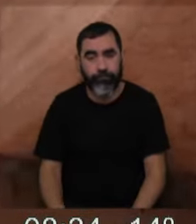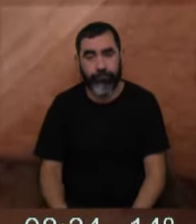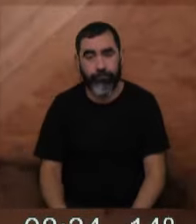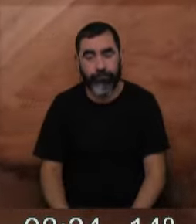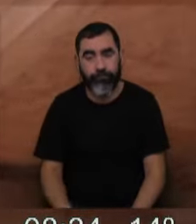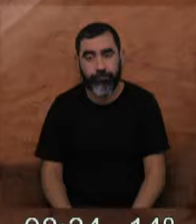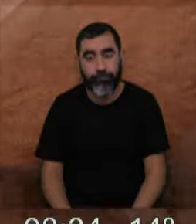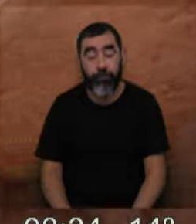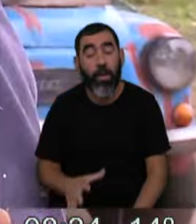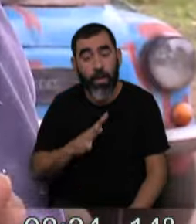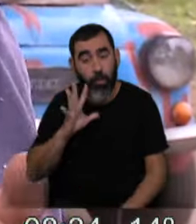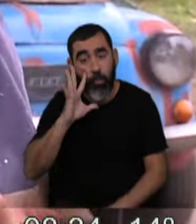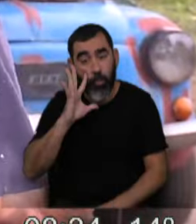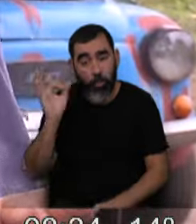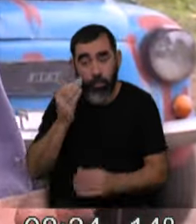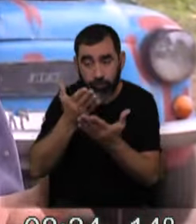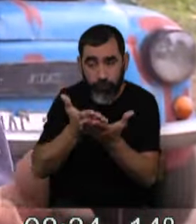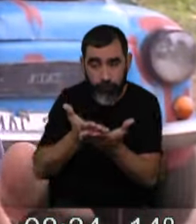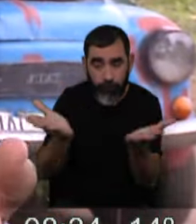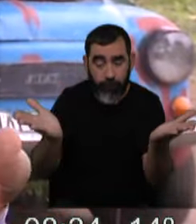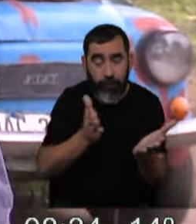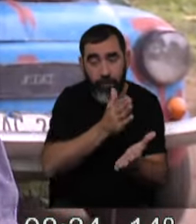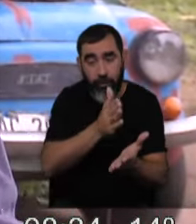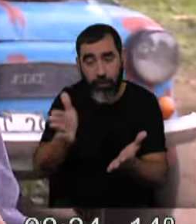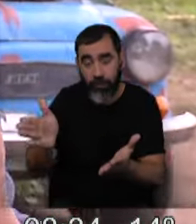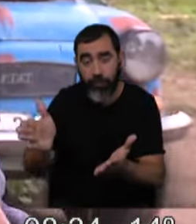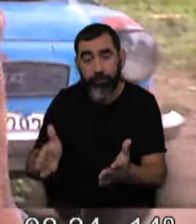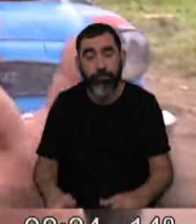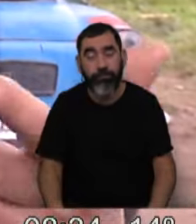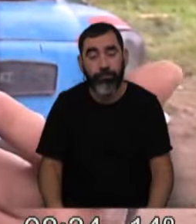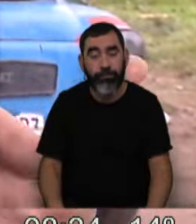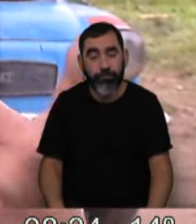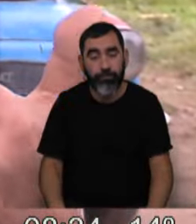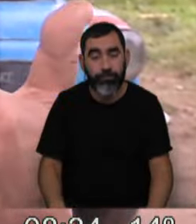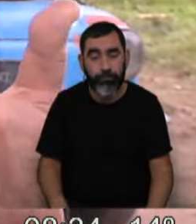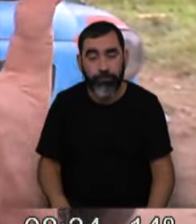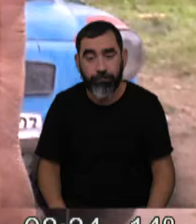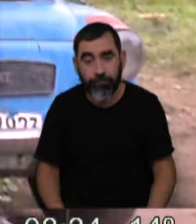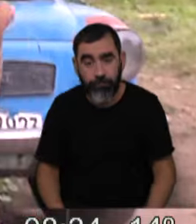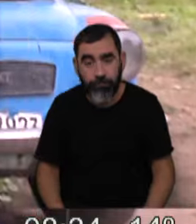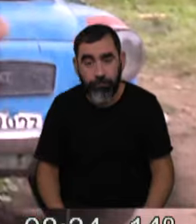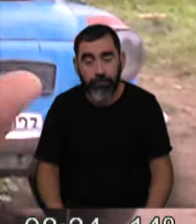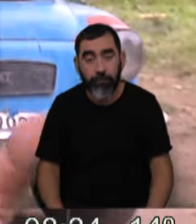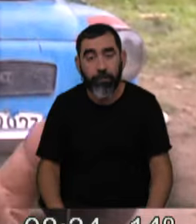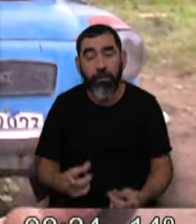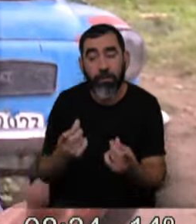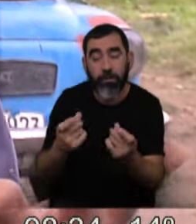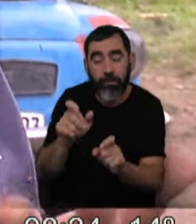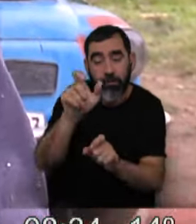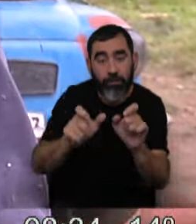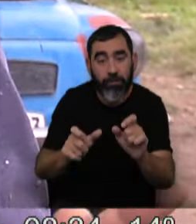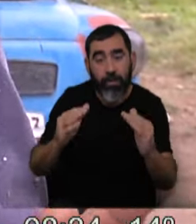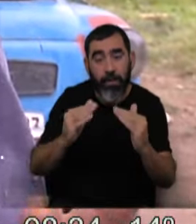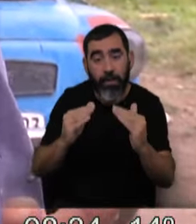que abre una posibilidad, abre una gama de posibilidades a los que tienen necesidad de